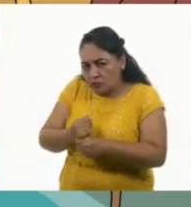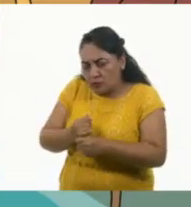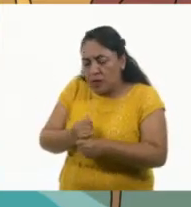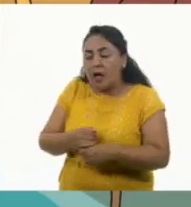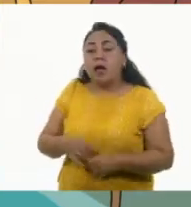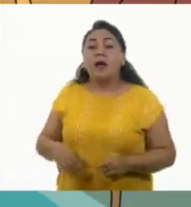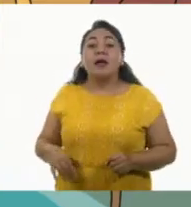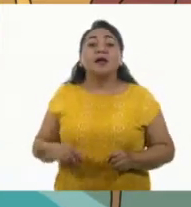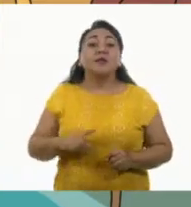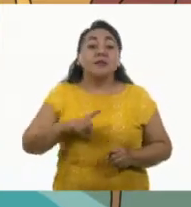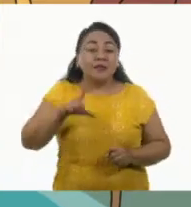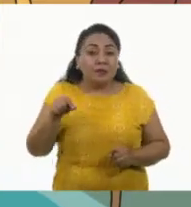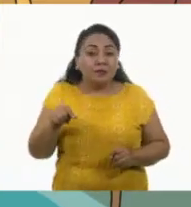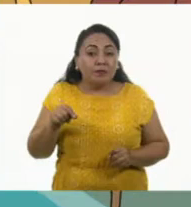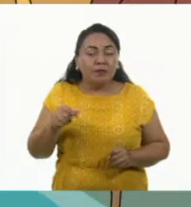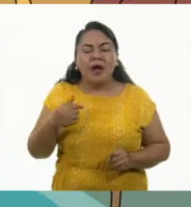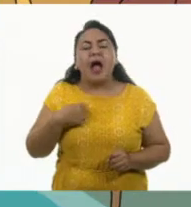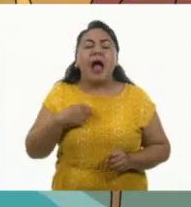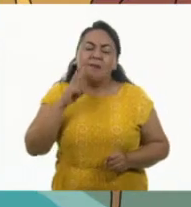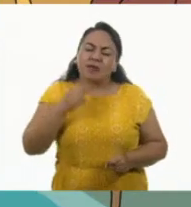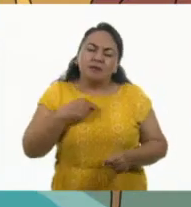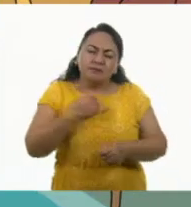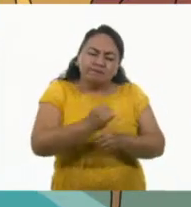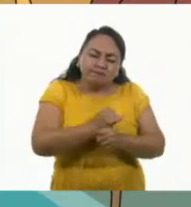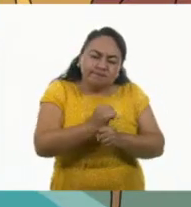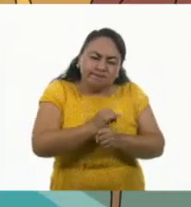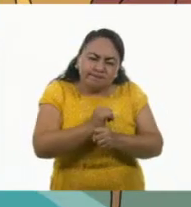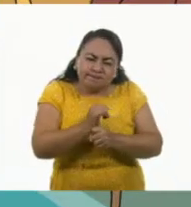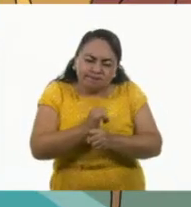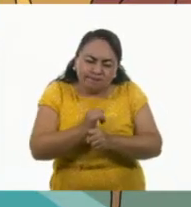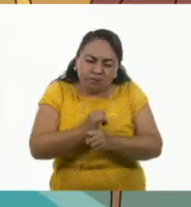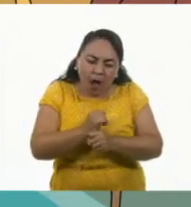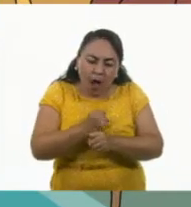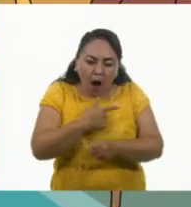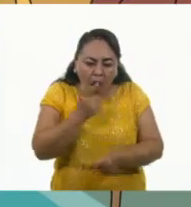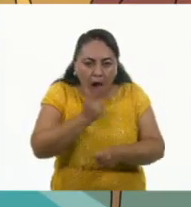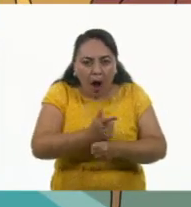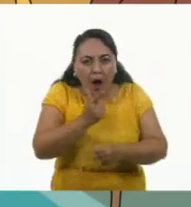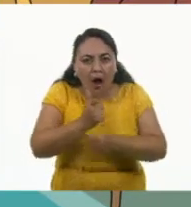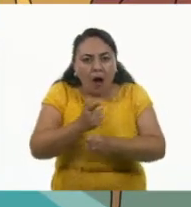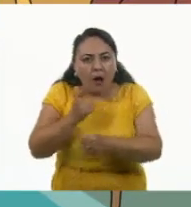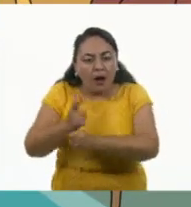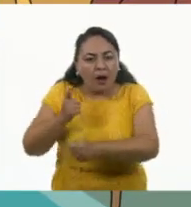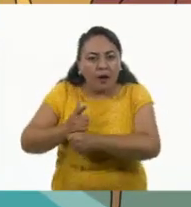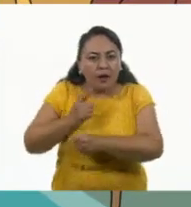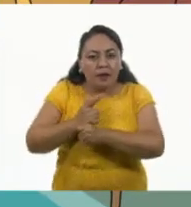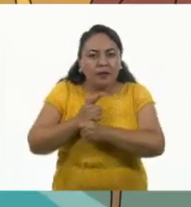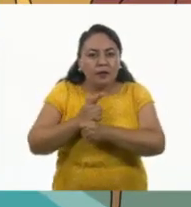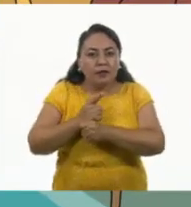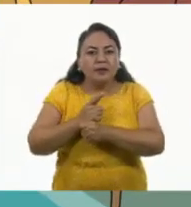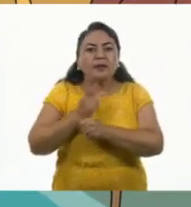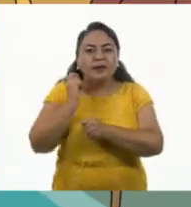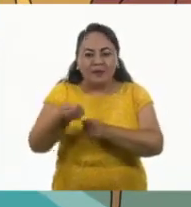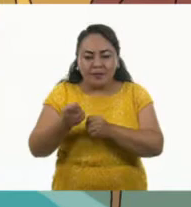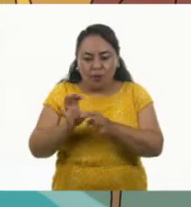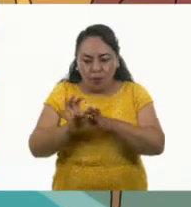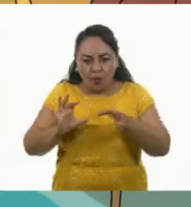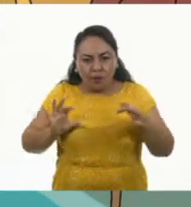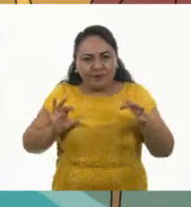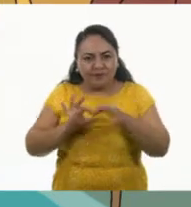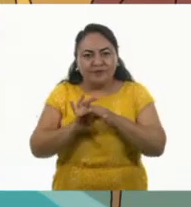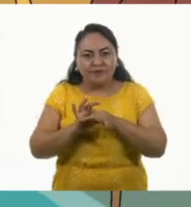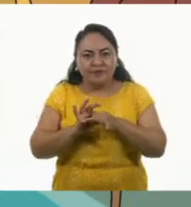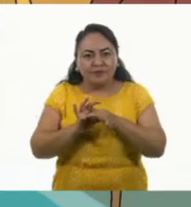Entonces, ya me puse a investigar y me voy enterando que el sostenimiento afectivo es